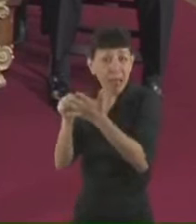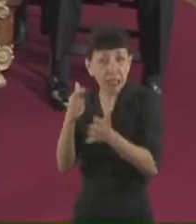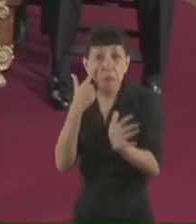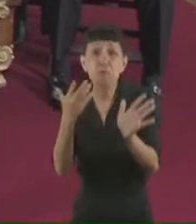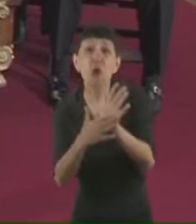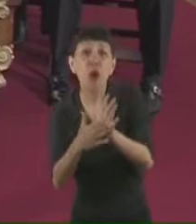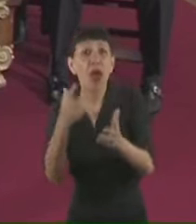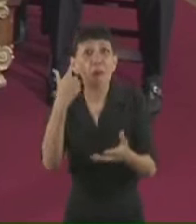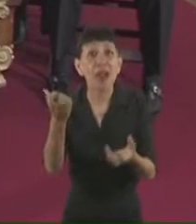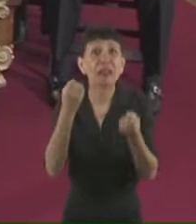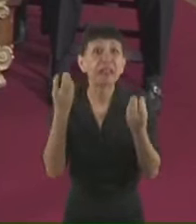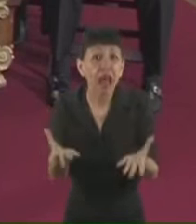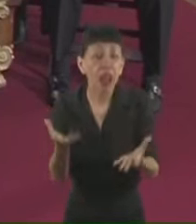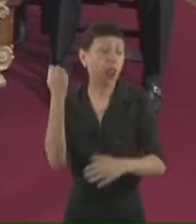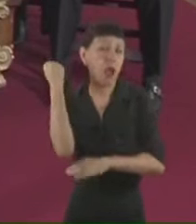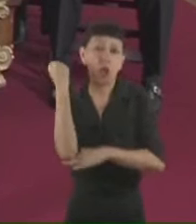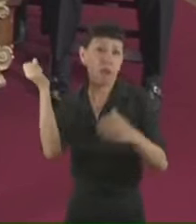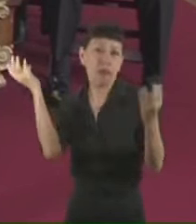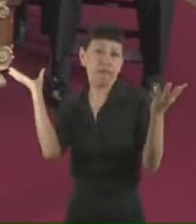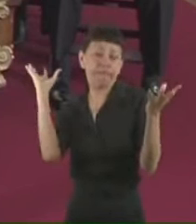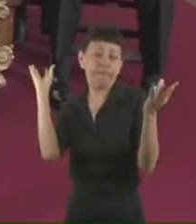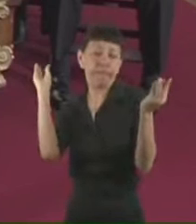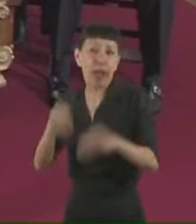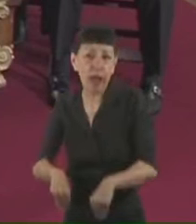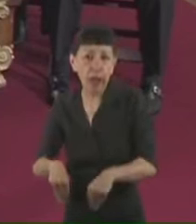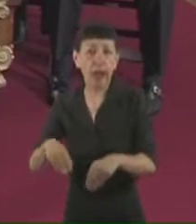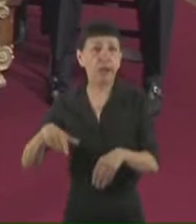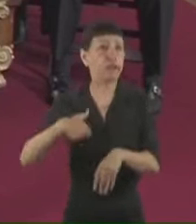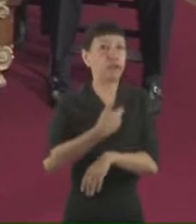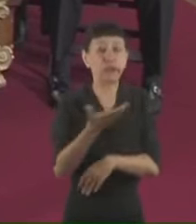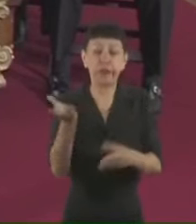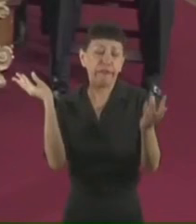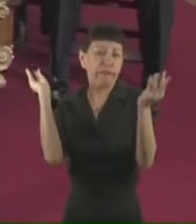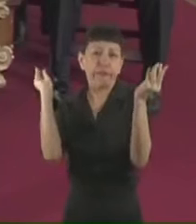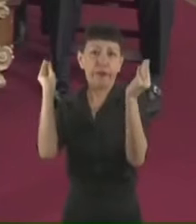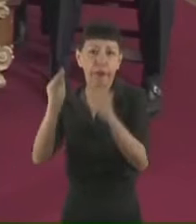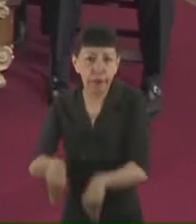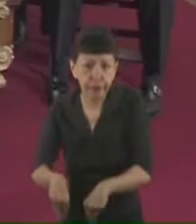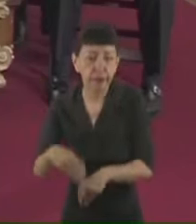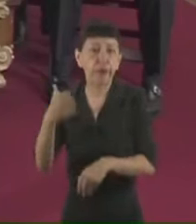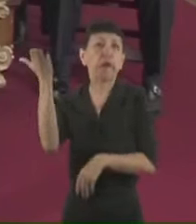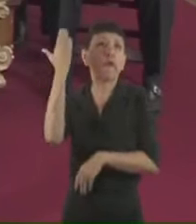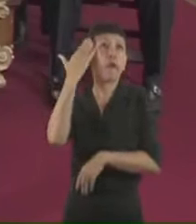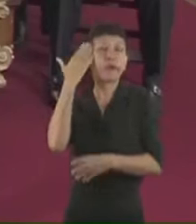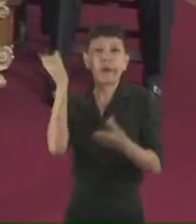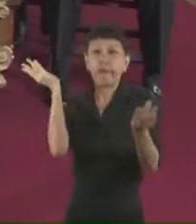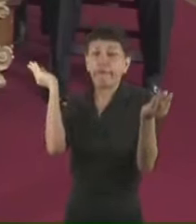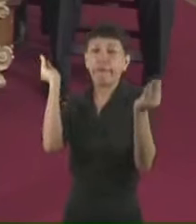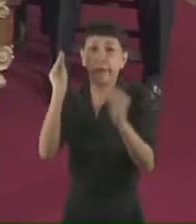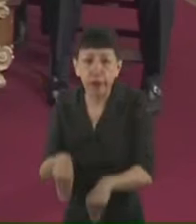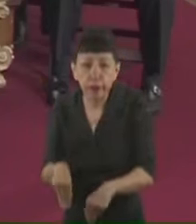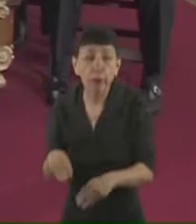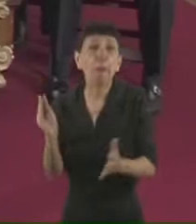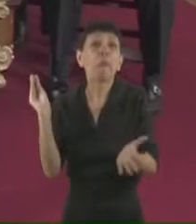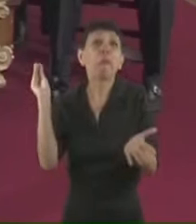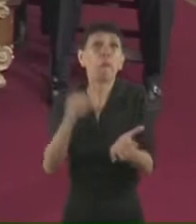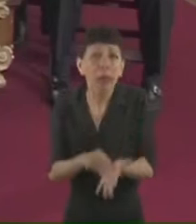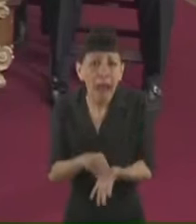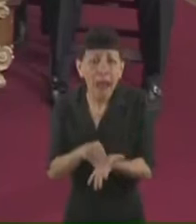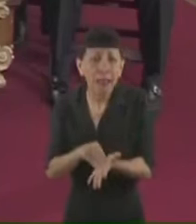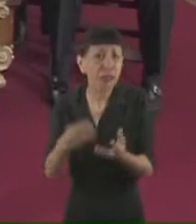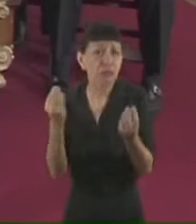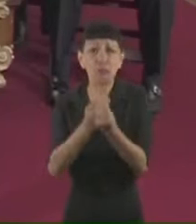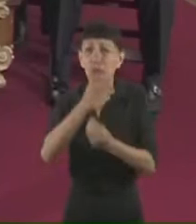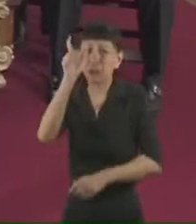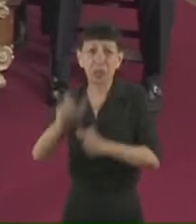económico han sido un fracaso en lo social han sido un fracaso en lo cultural y encima le han costado la vida a millones de